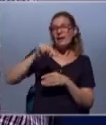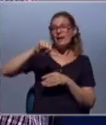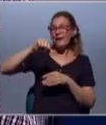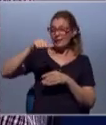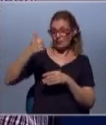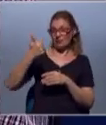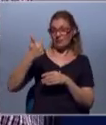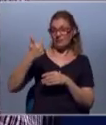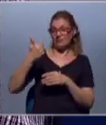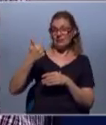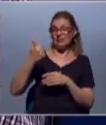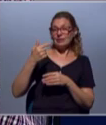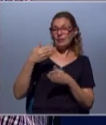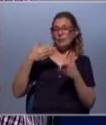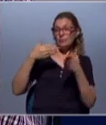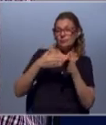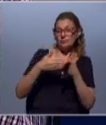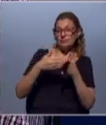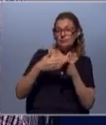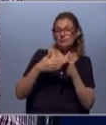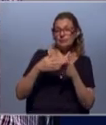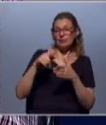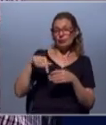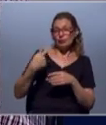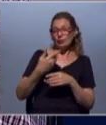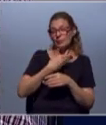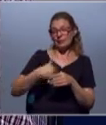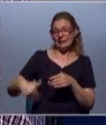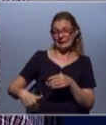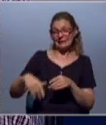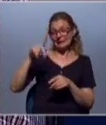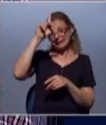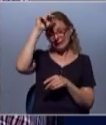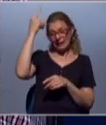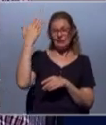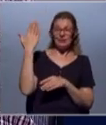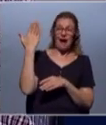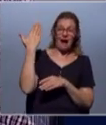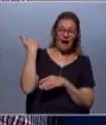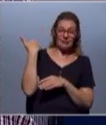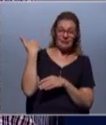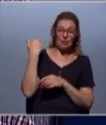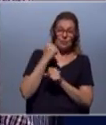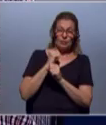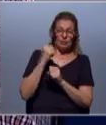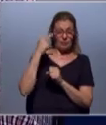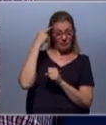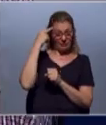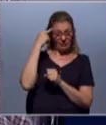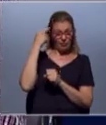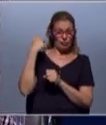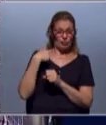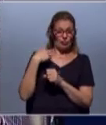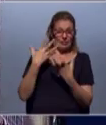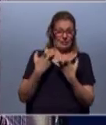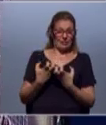y se impidió que se concretara entonces el presidente de la calle en aquel momento podría haber hecho este razonamiento yo